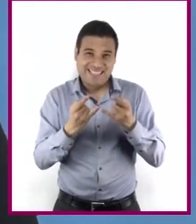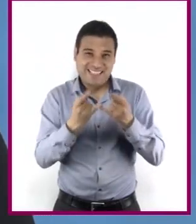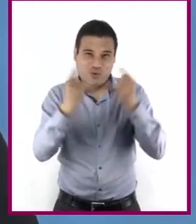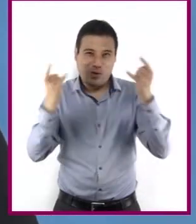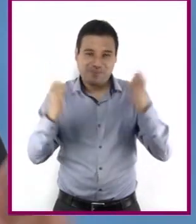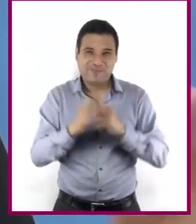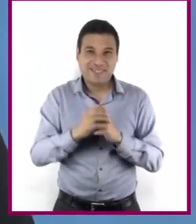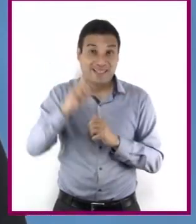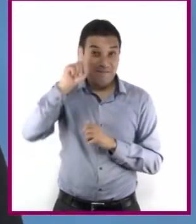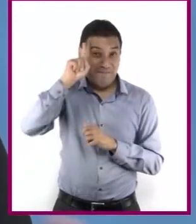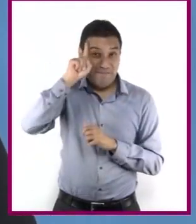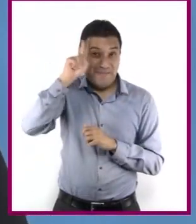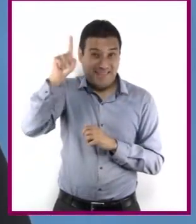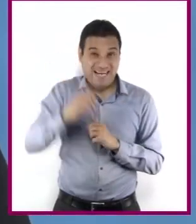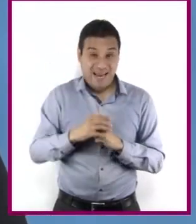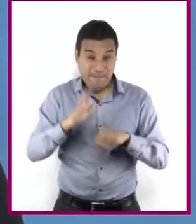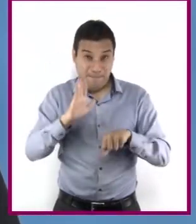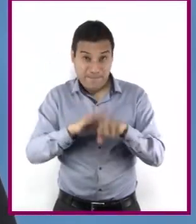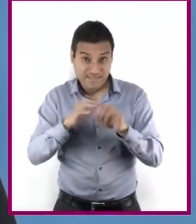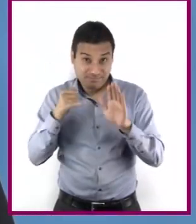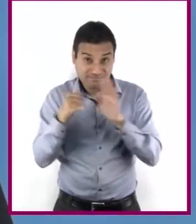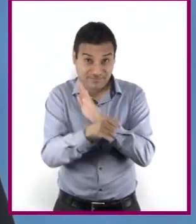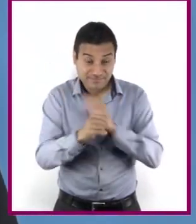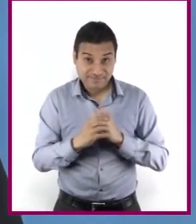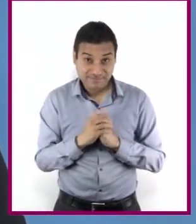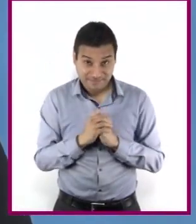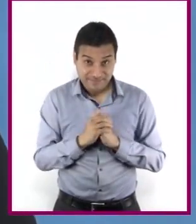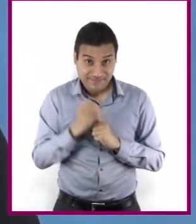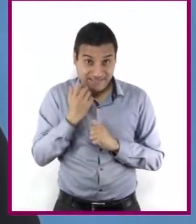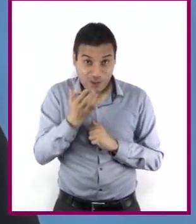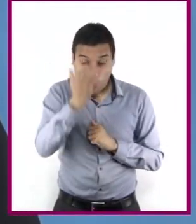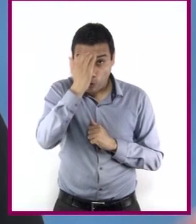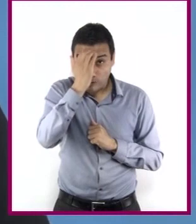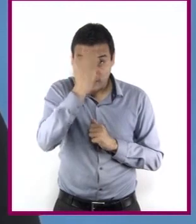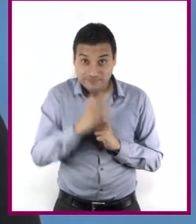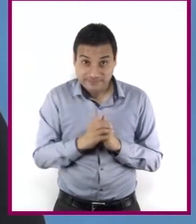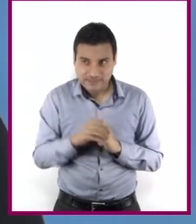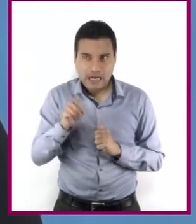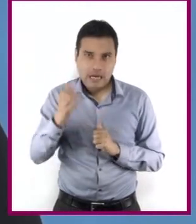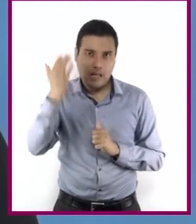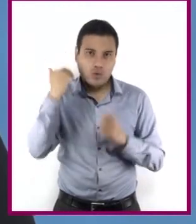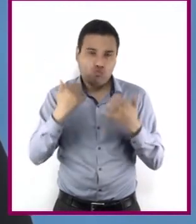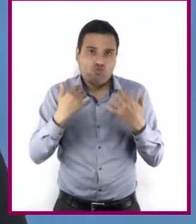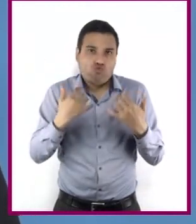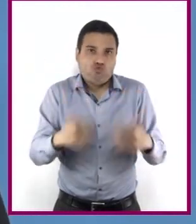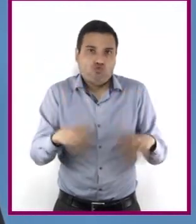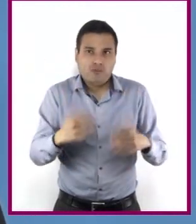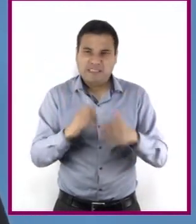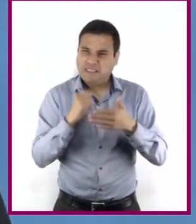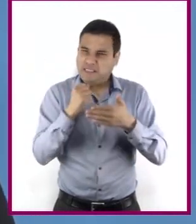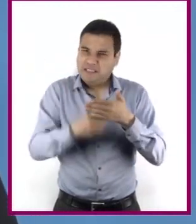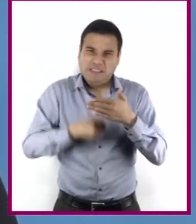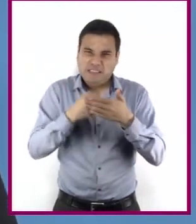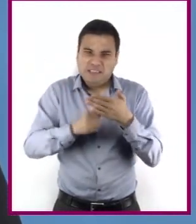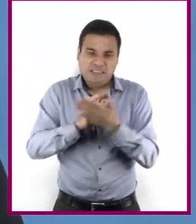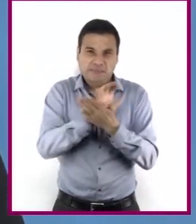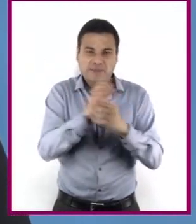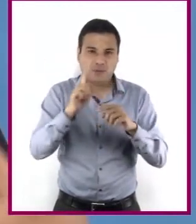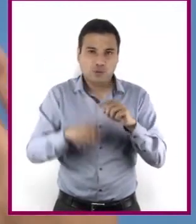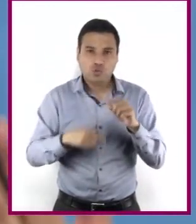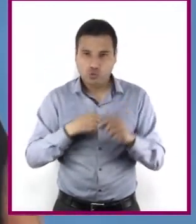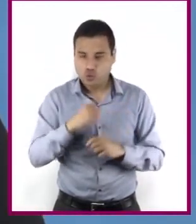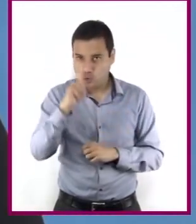Nelson Mandela, luchador incansable por el respeto a la diversidad y la no discriminación, les recomiendo